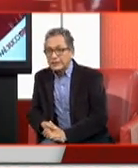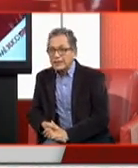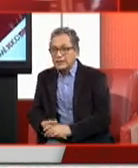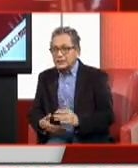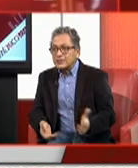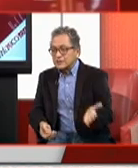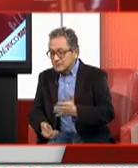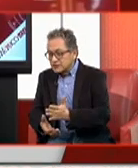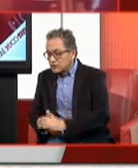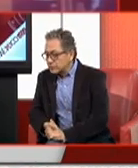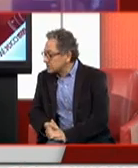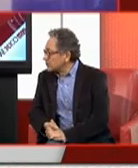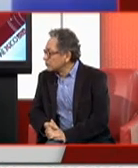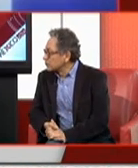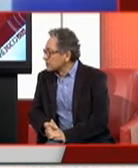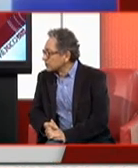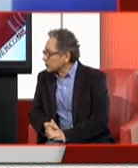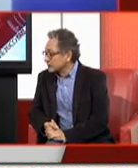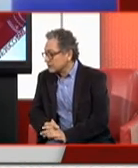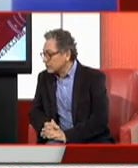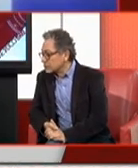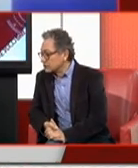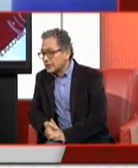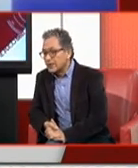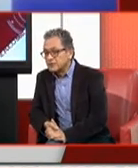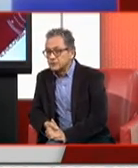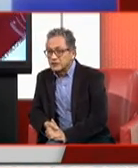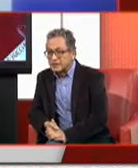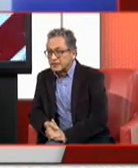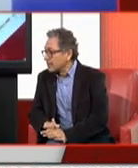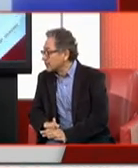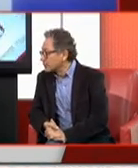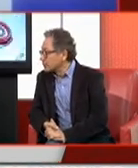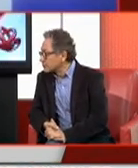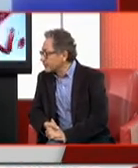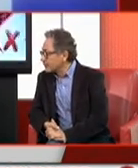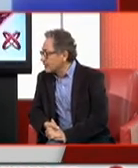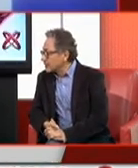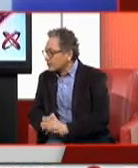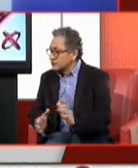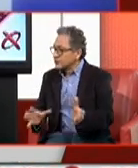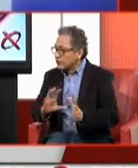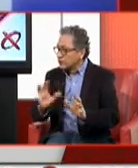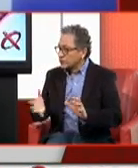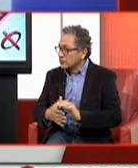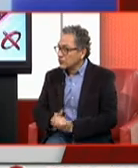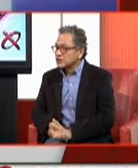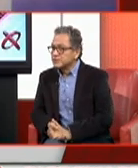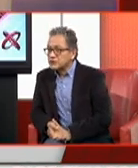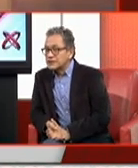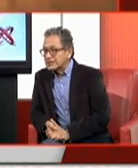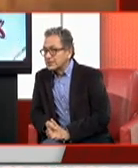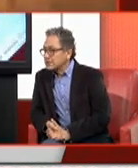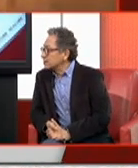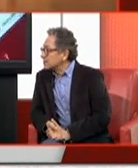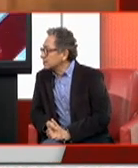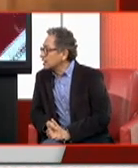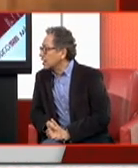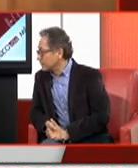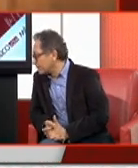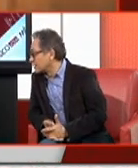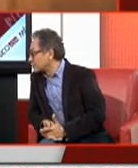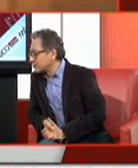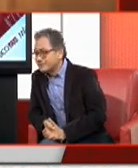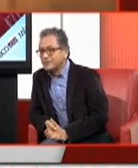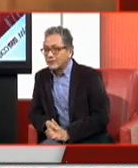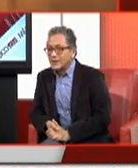hombres. Y si tuviste muchos errores, muchos pecados, pues te vas a ir al Averno, ¿no? Entonces, como que son concepciones distintas.